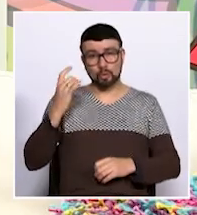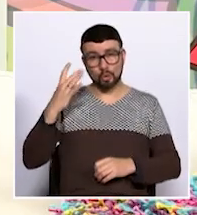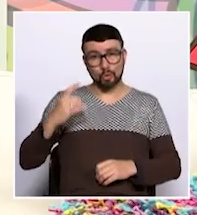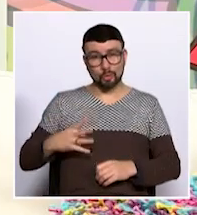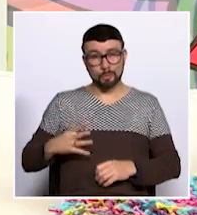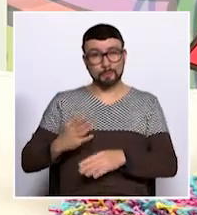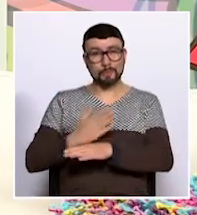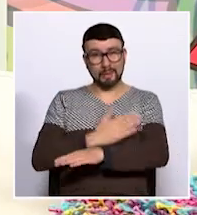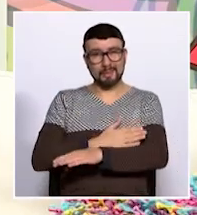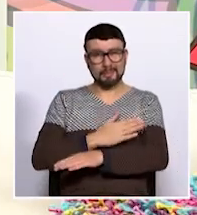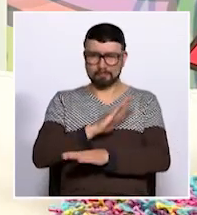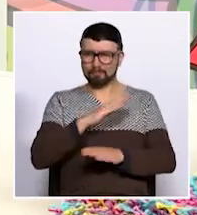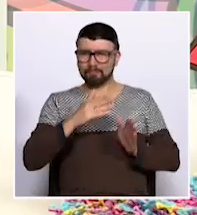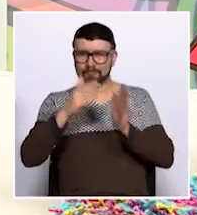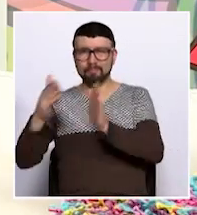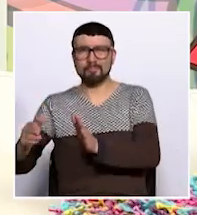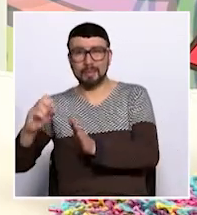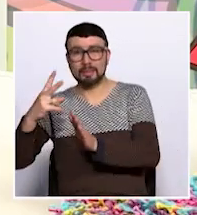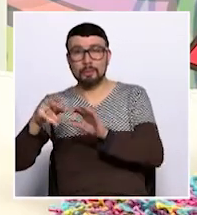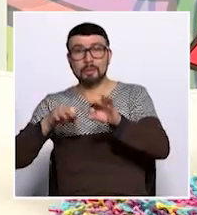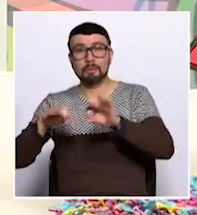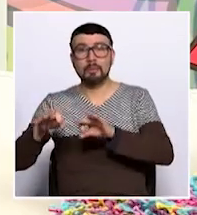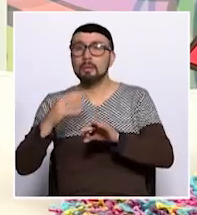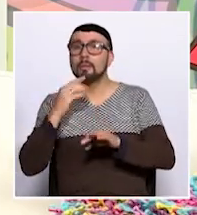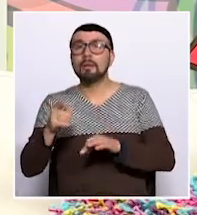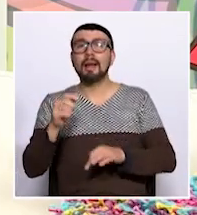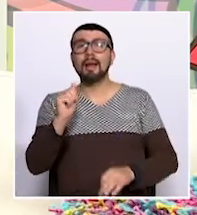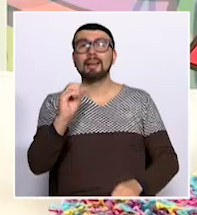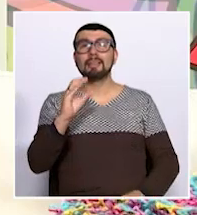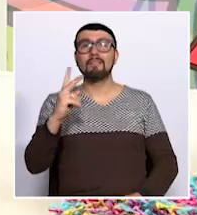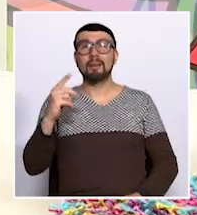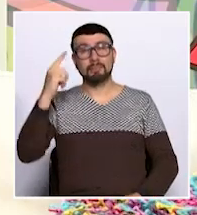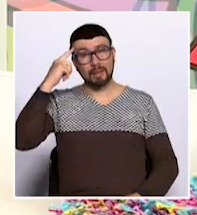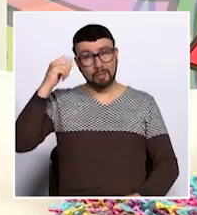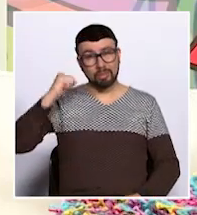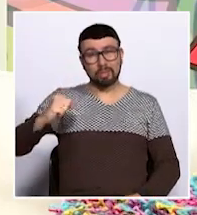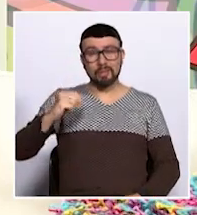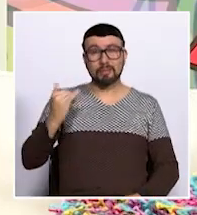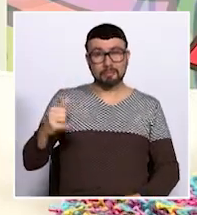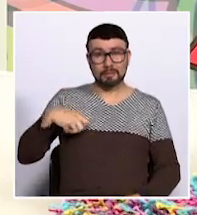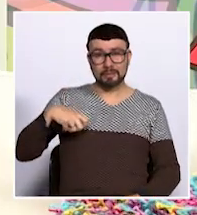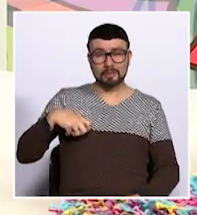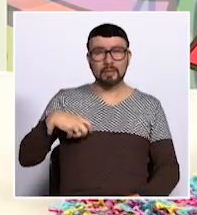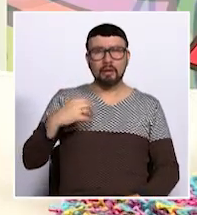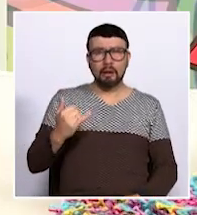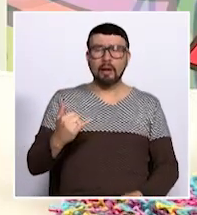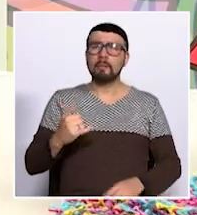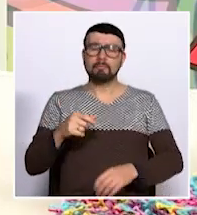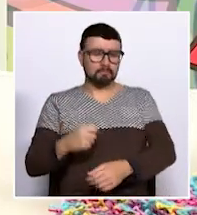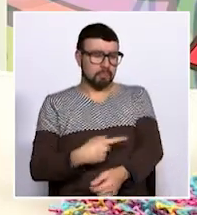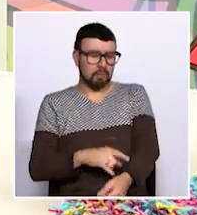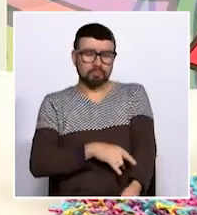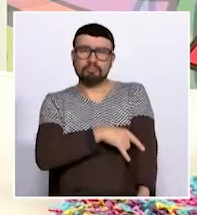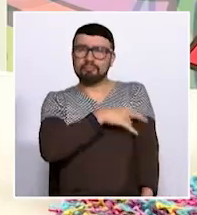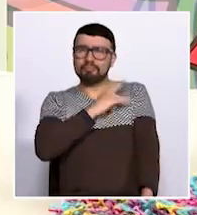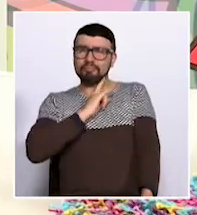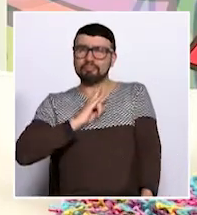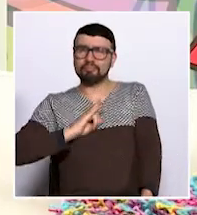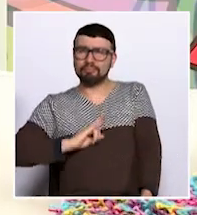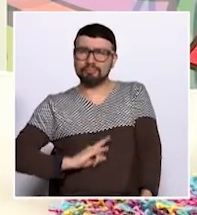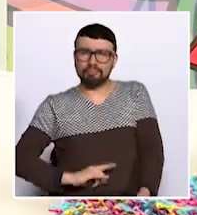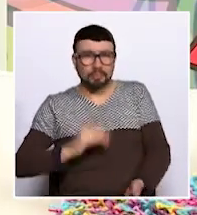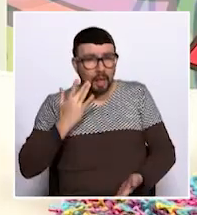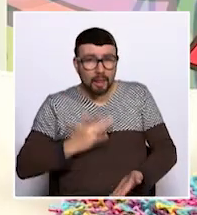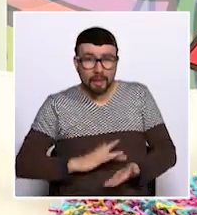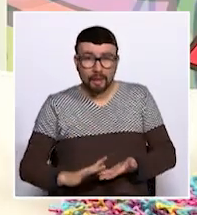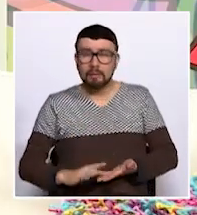próximo corte, relacionado con el ACV y lo que nos ayuda a hacer el proceso de quelación, que es una de las causas de